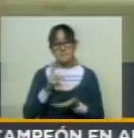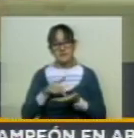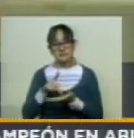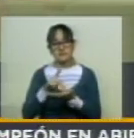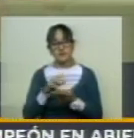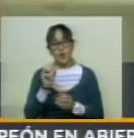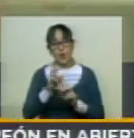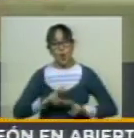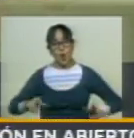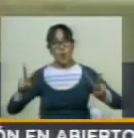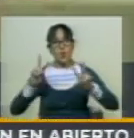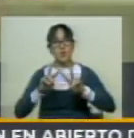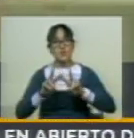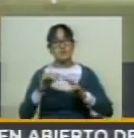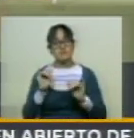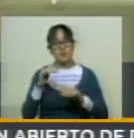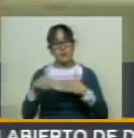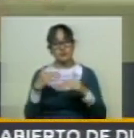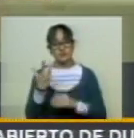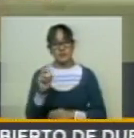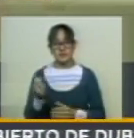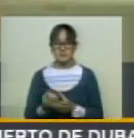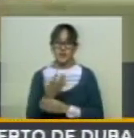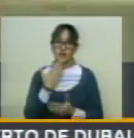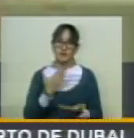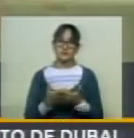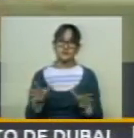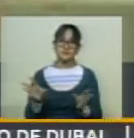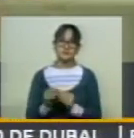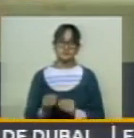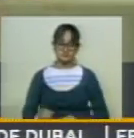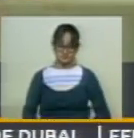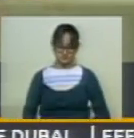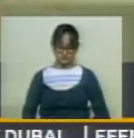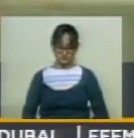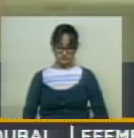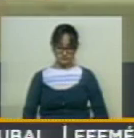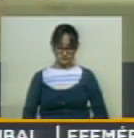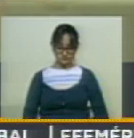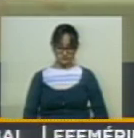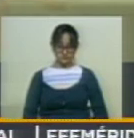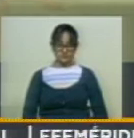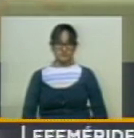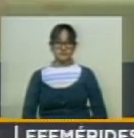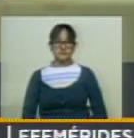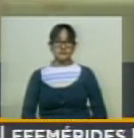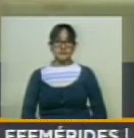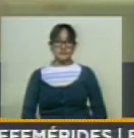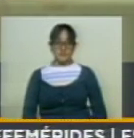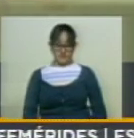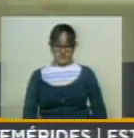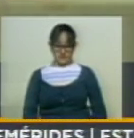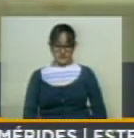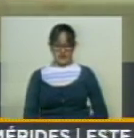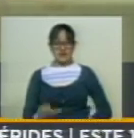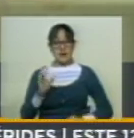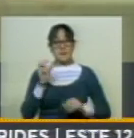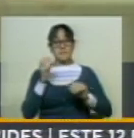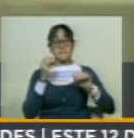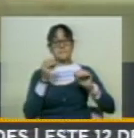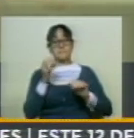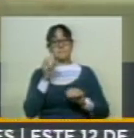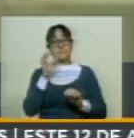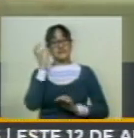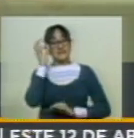de la ONU en el proceso del 20 de mayo. Gracias. Comienzo por esta última. El Consejo Nacional Electoral no